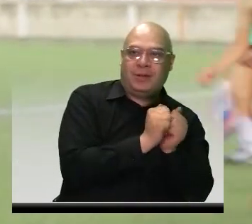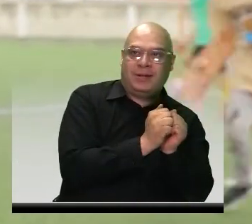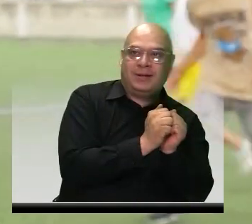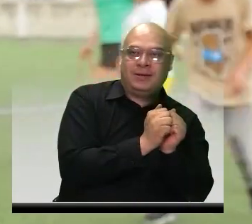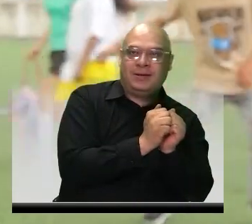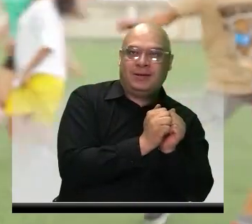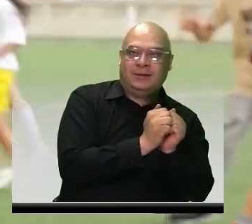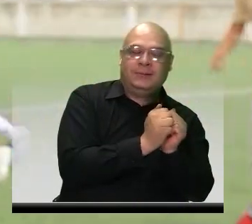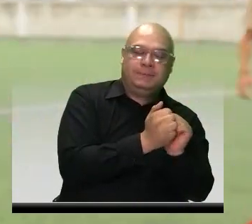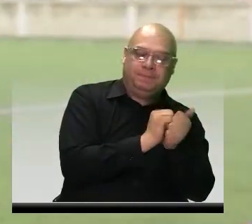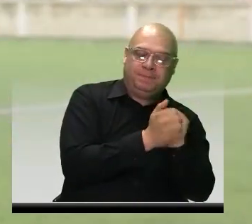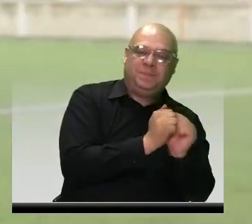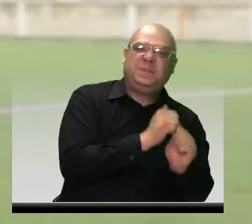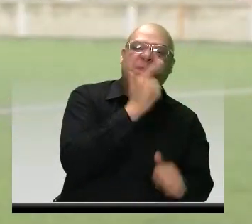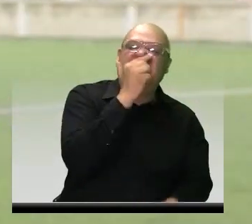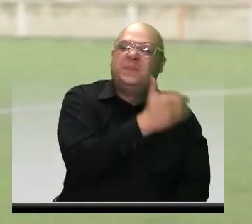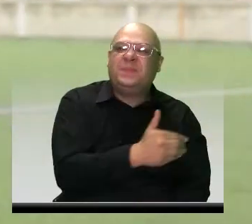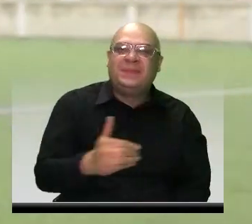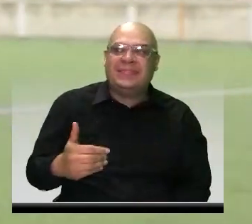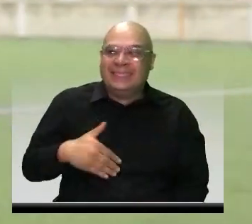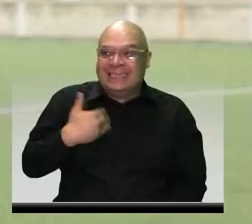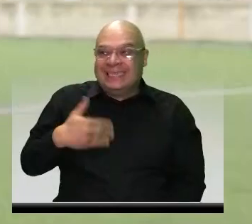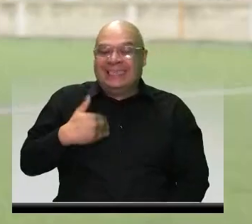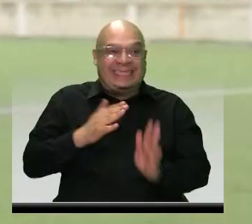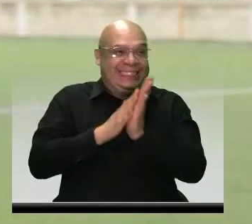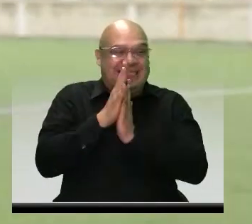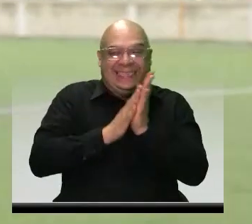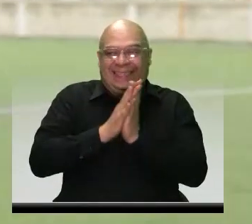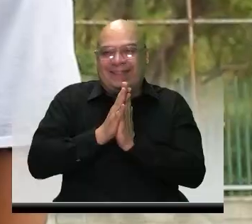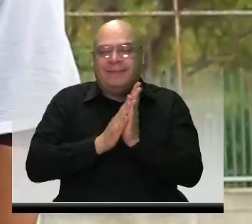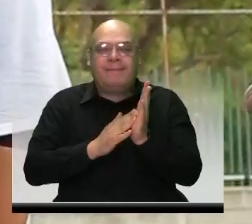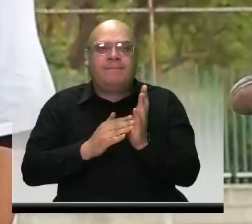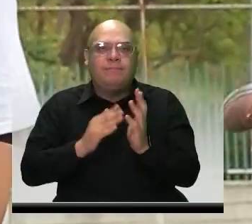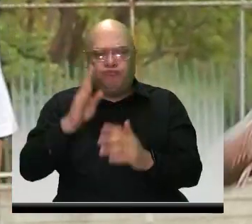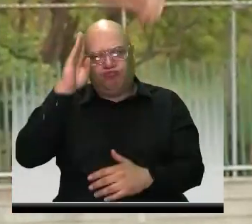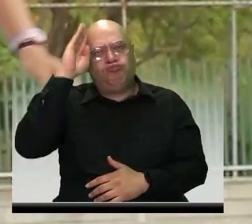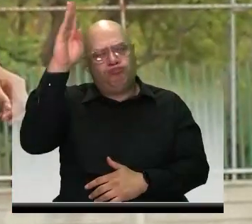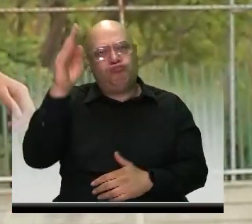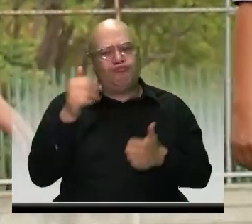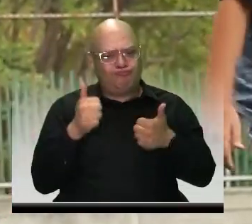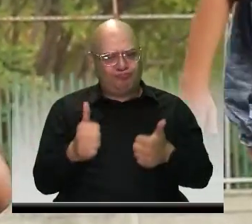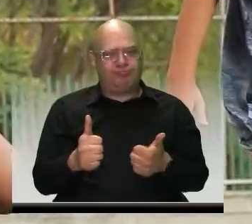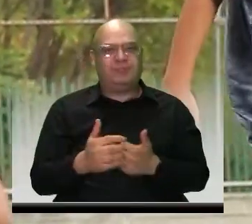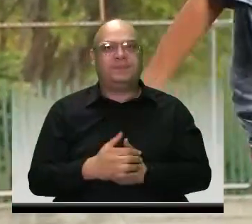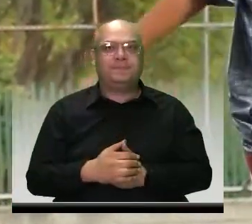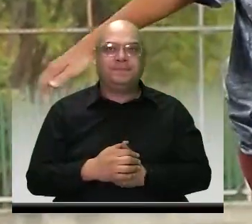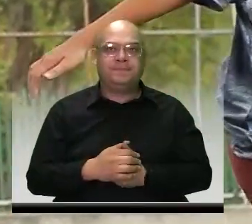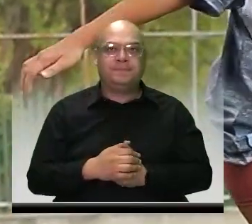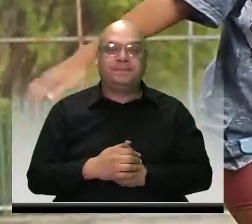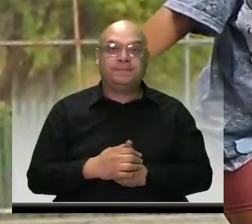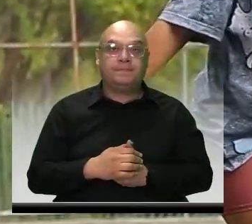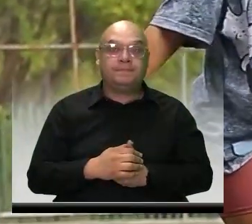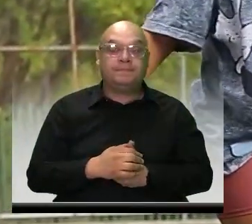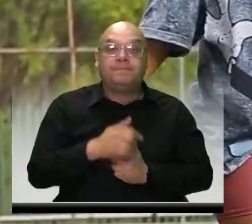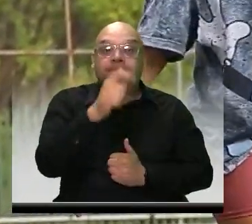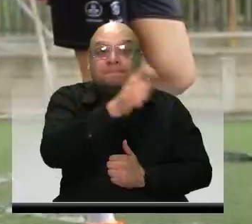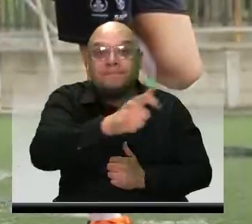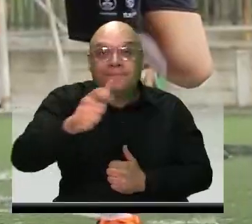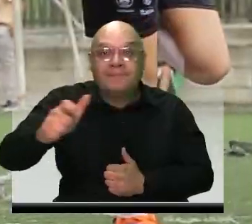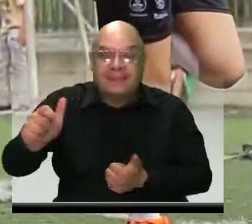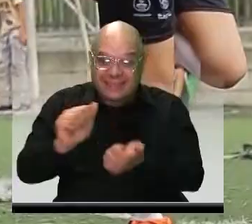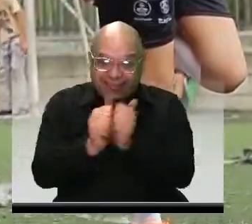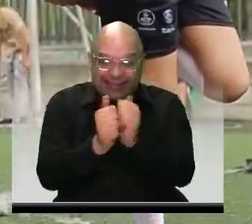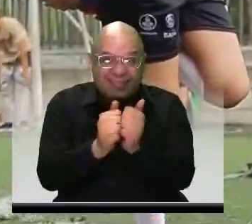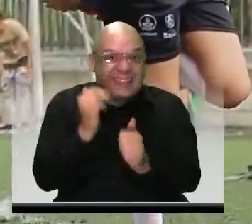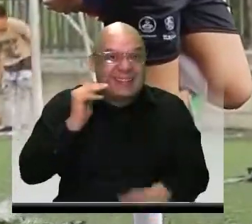niños se incentivan para ser mejores personas. Además, se otorgará a cada jugadora un kit